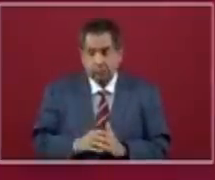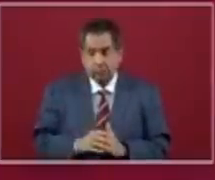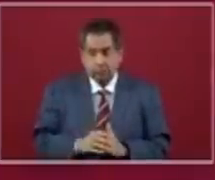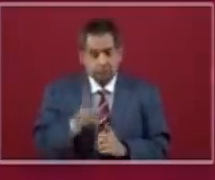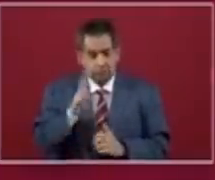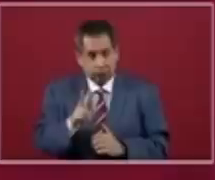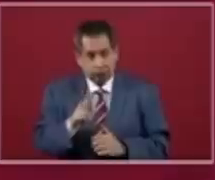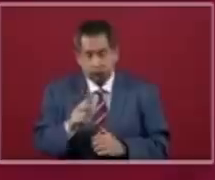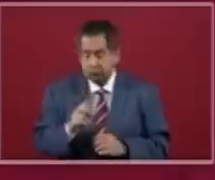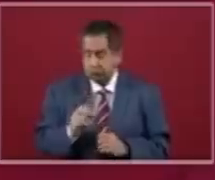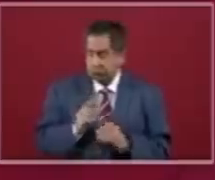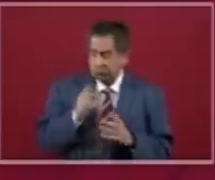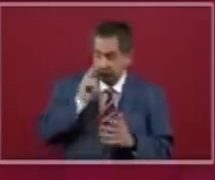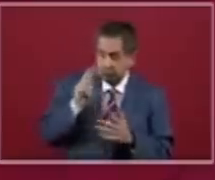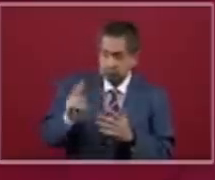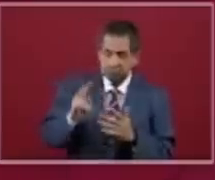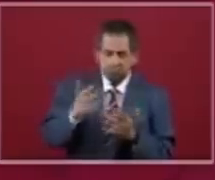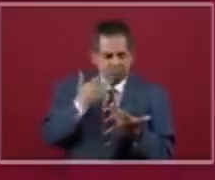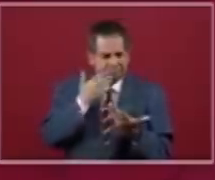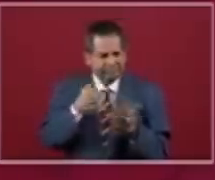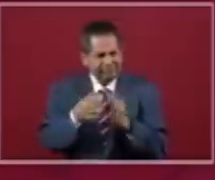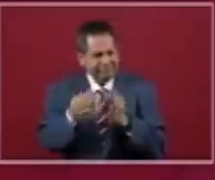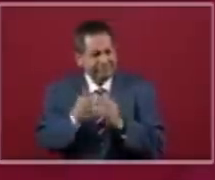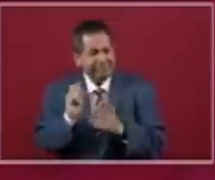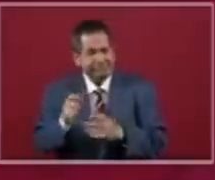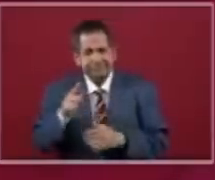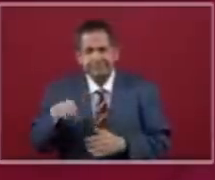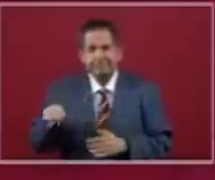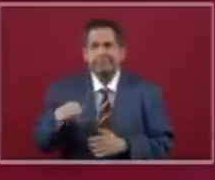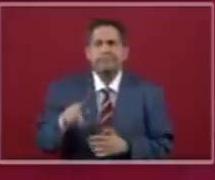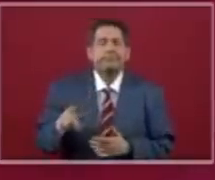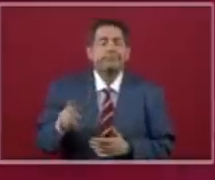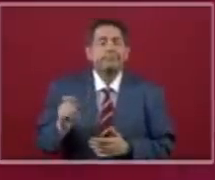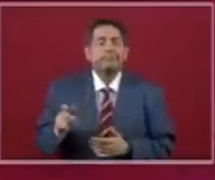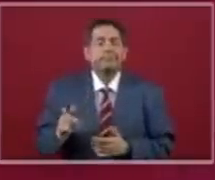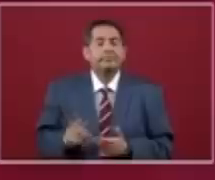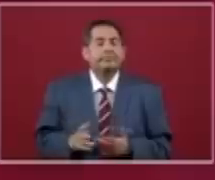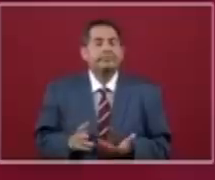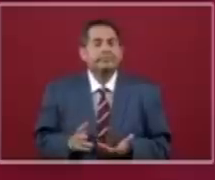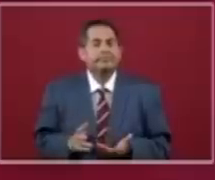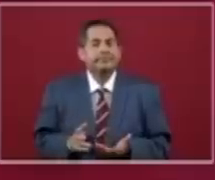así lo expresa. Estamos hablando de